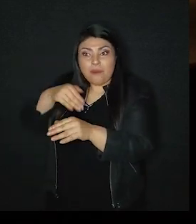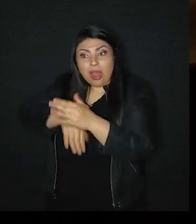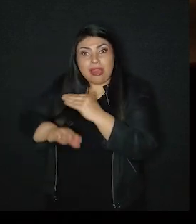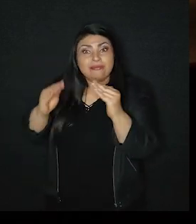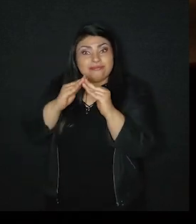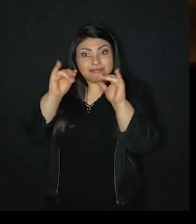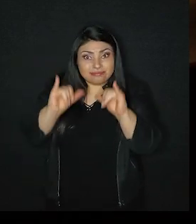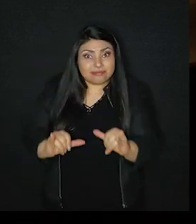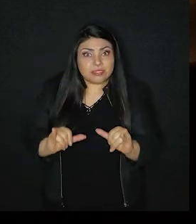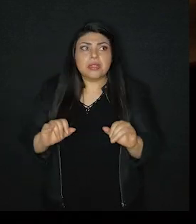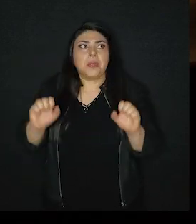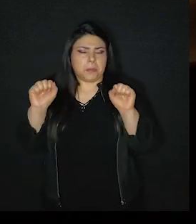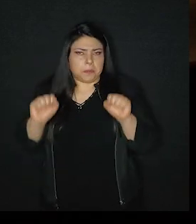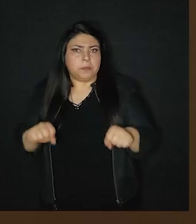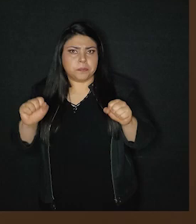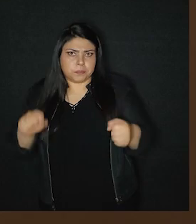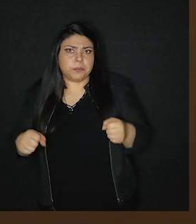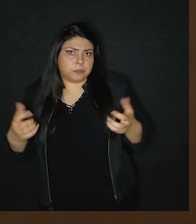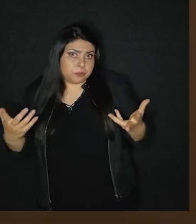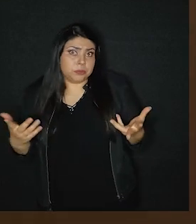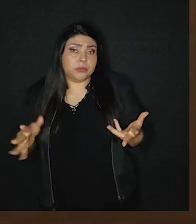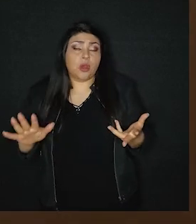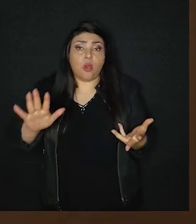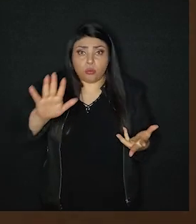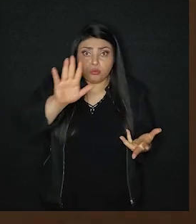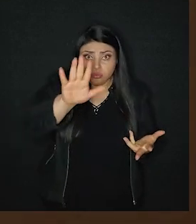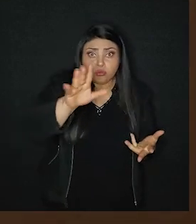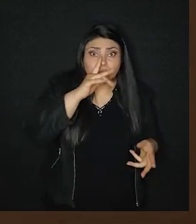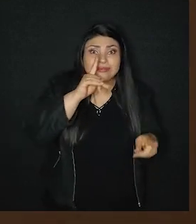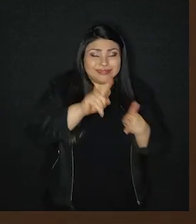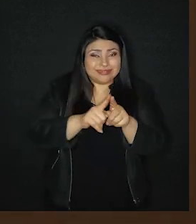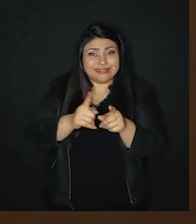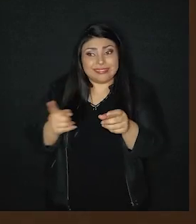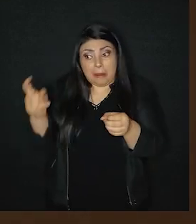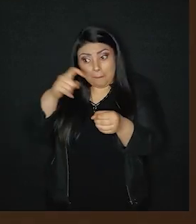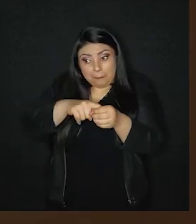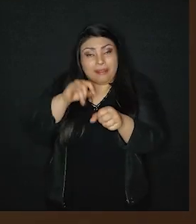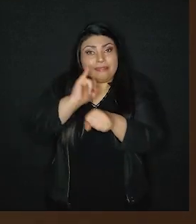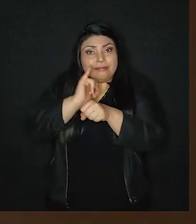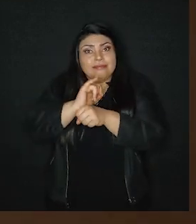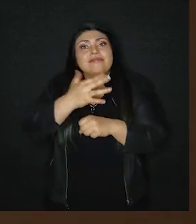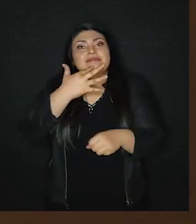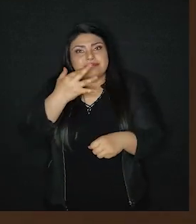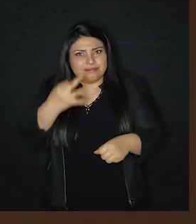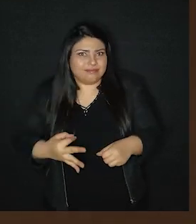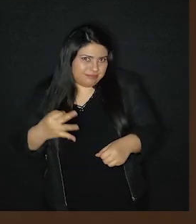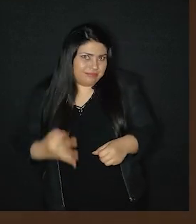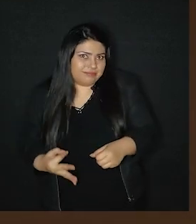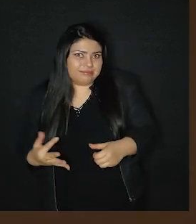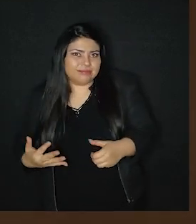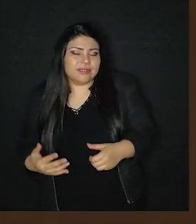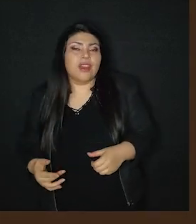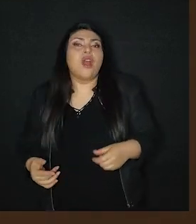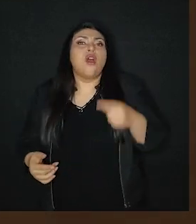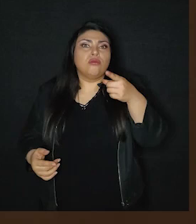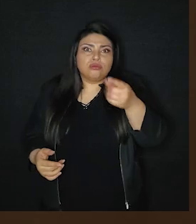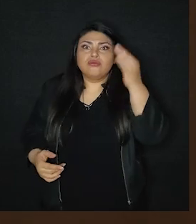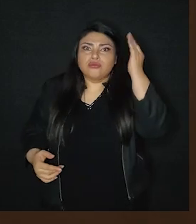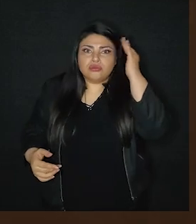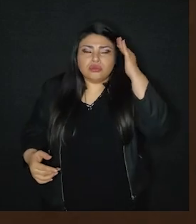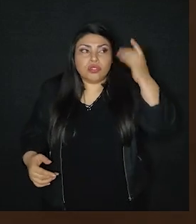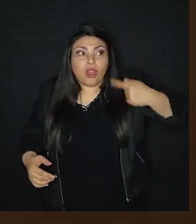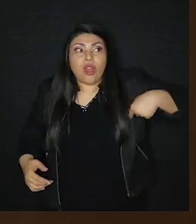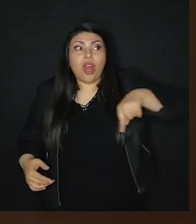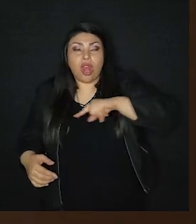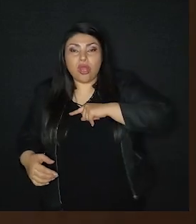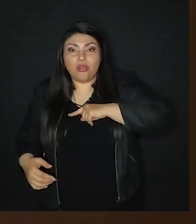el distanciamiento que la iglesia está donde tú estás Y es una verdad si tú me estás escuchando en tu casa